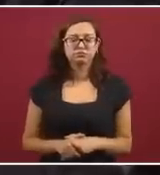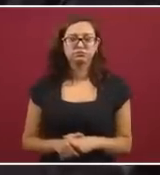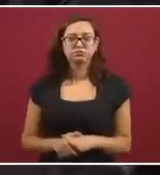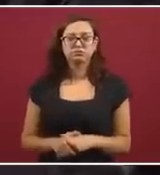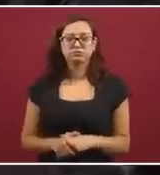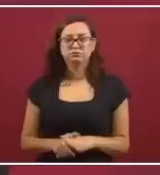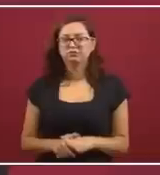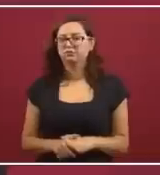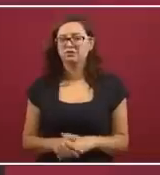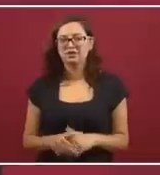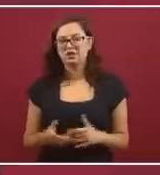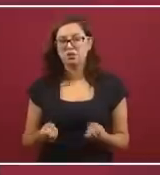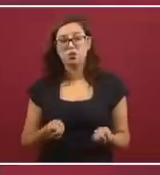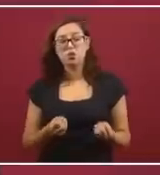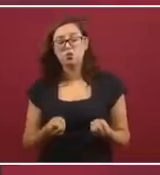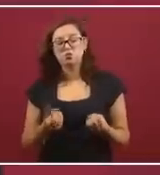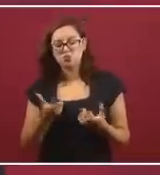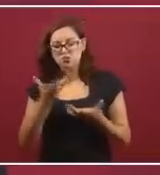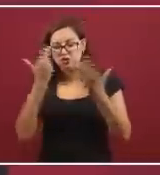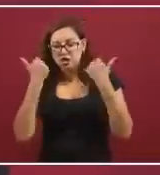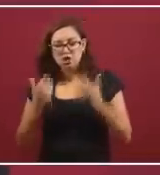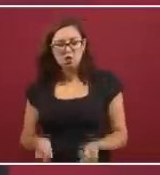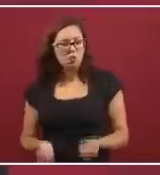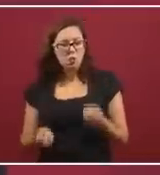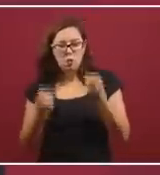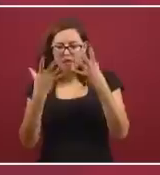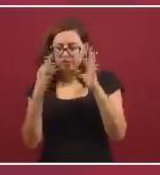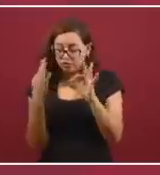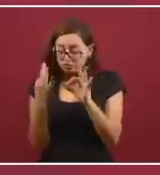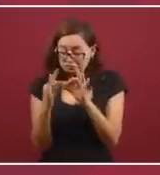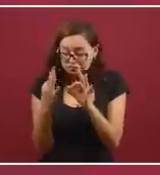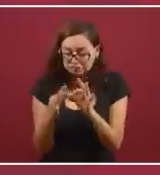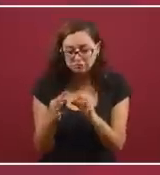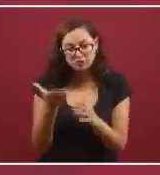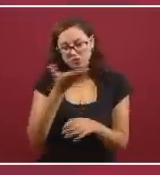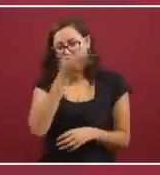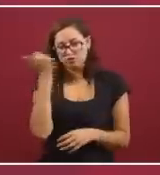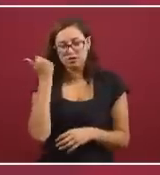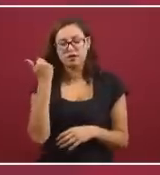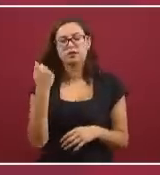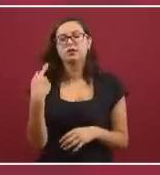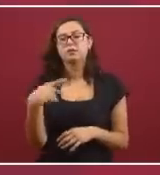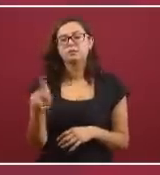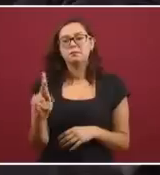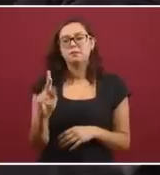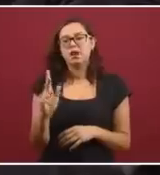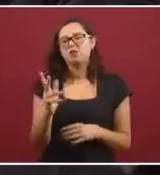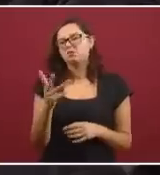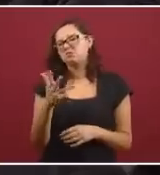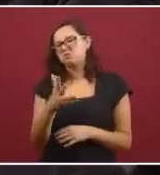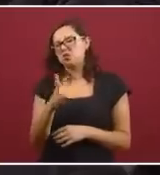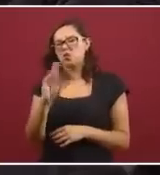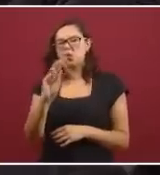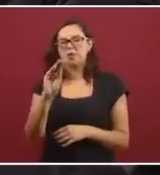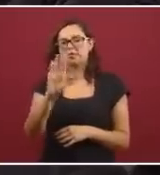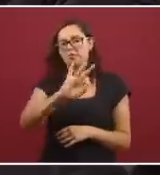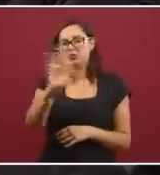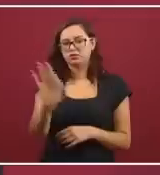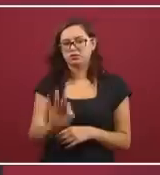no tengo aquí el dato exacto pero es como del 90%